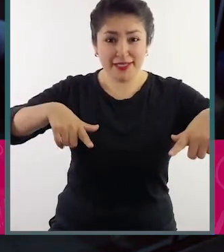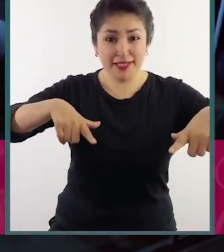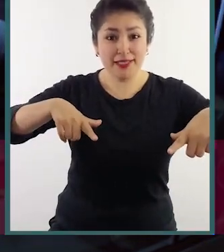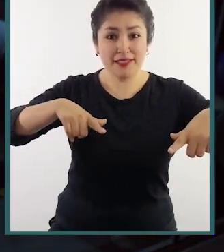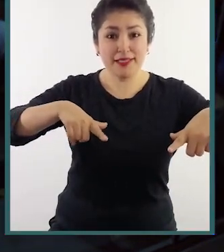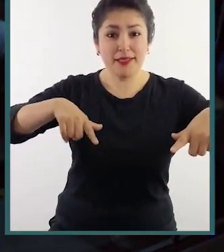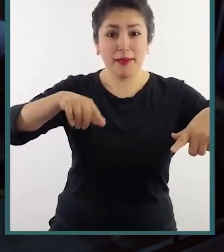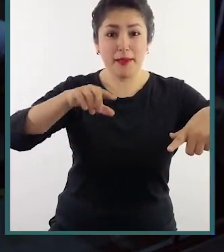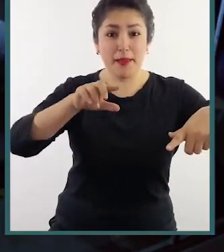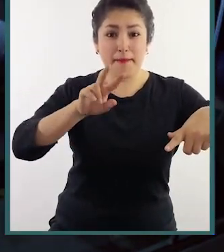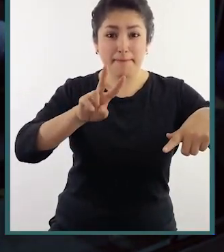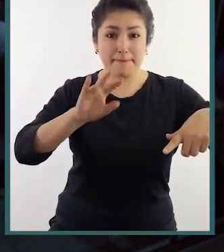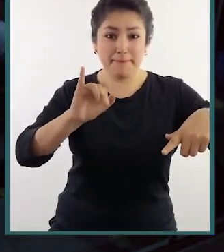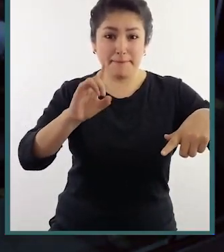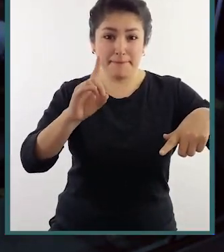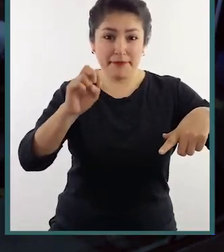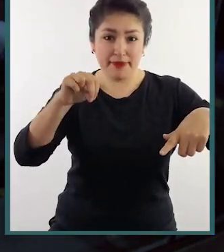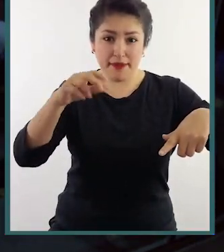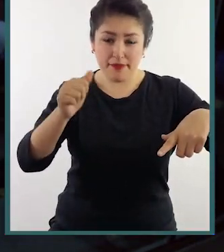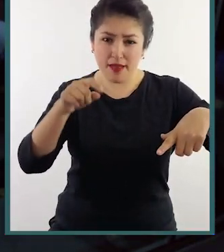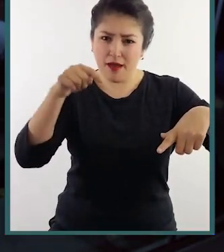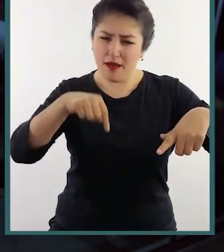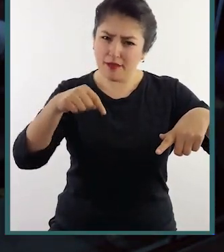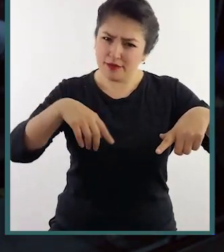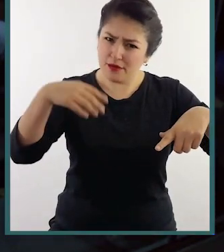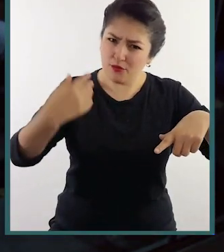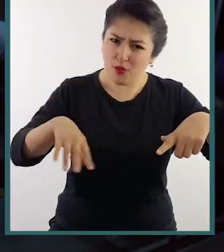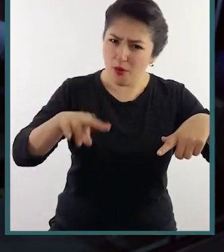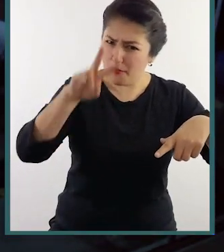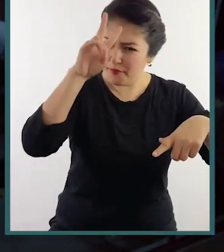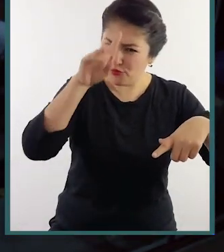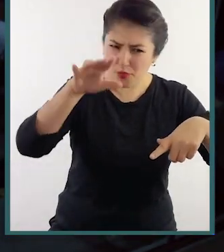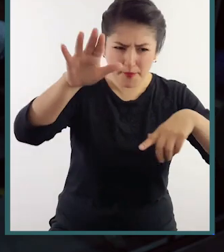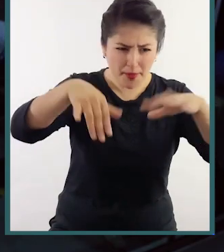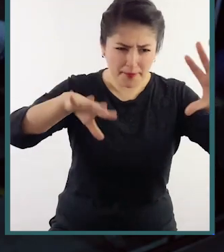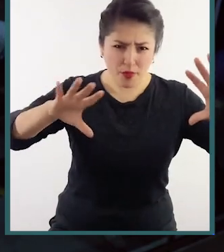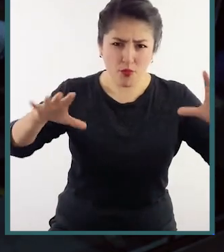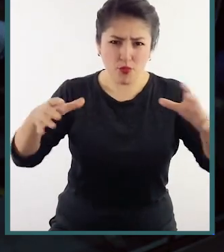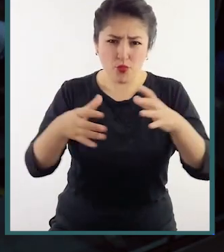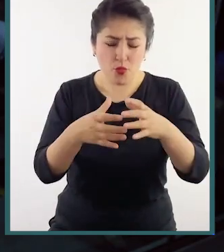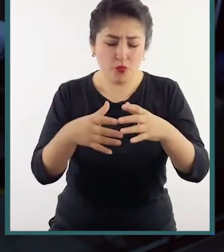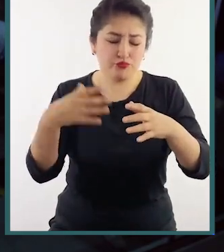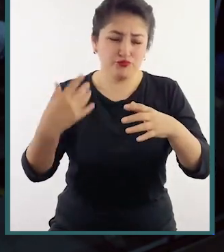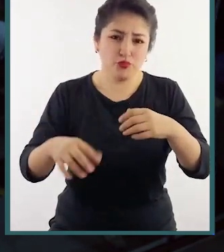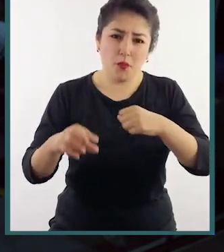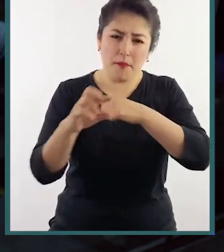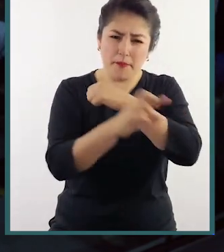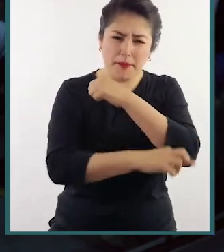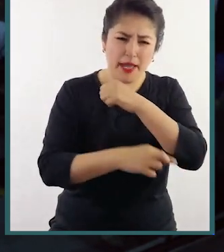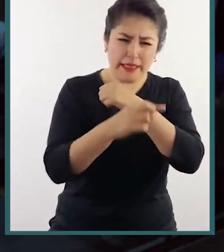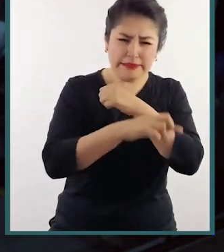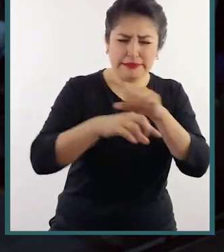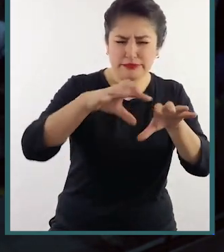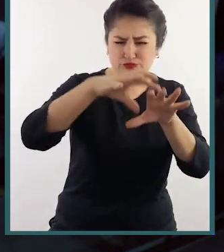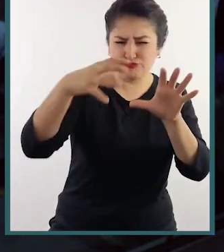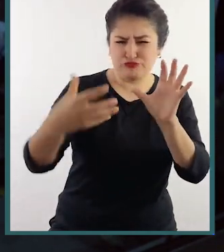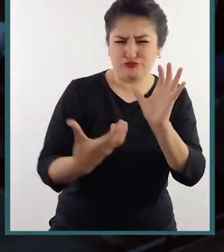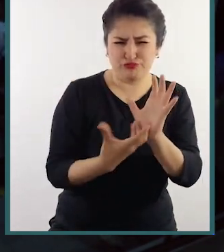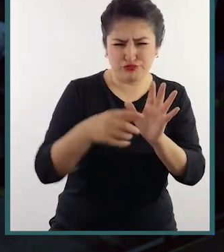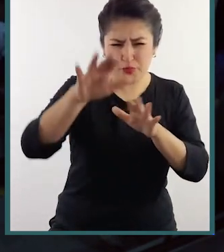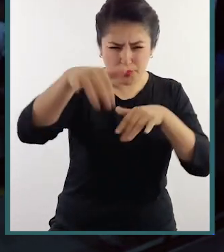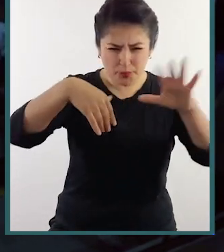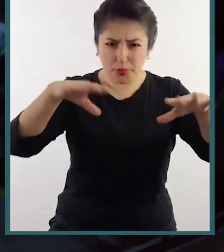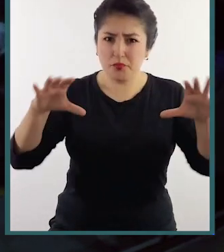del Polideportivo Videna y desde hoy el Perú reunirá a las mejores promesas del